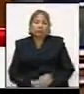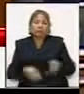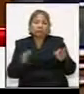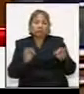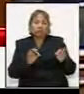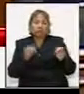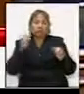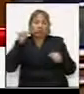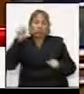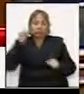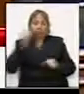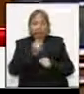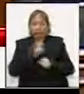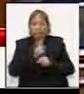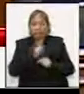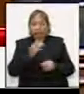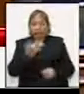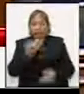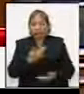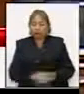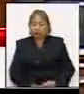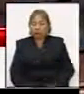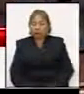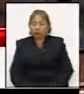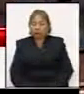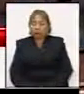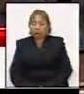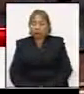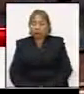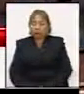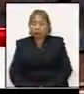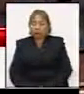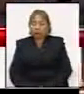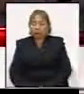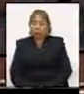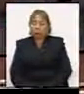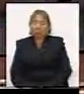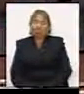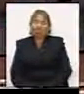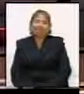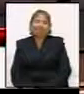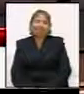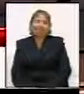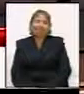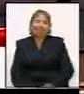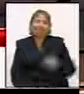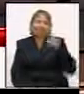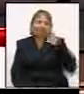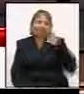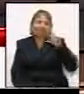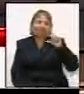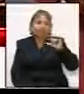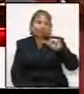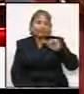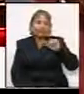al derecho de ese trabajador. Muchas gracias. Muchas gracias, congresista. Tiene el uso de la palabra el señor congresista Galván